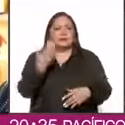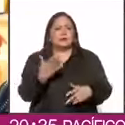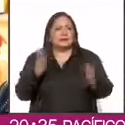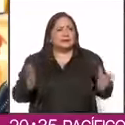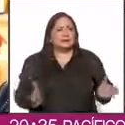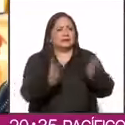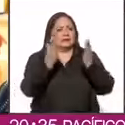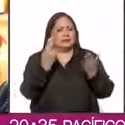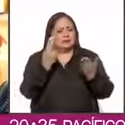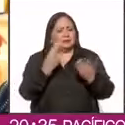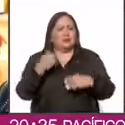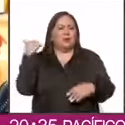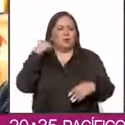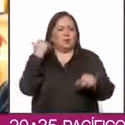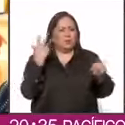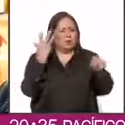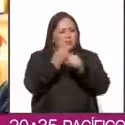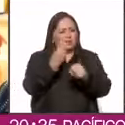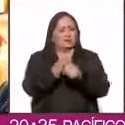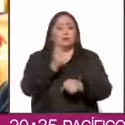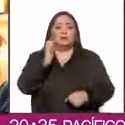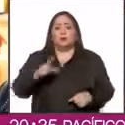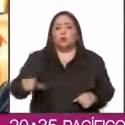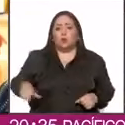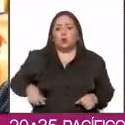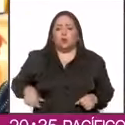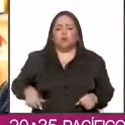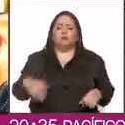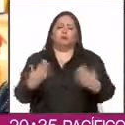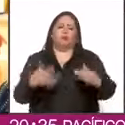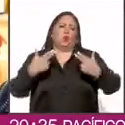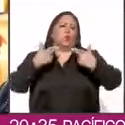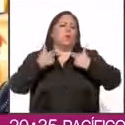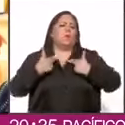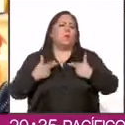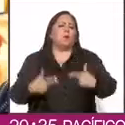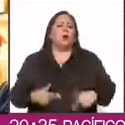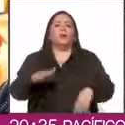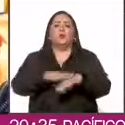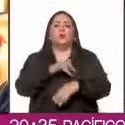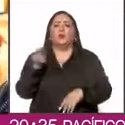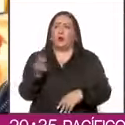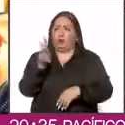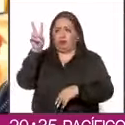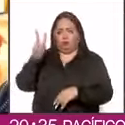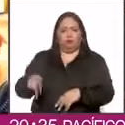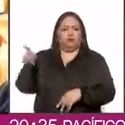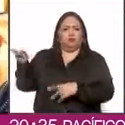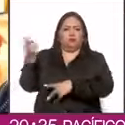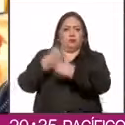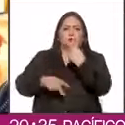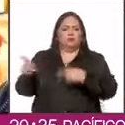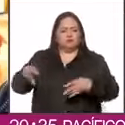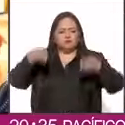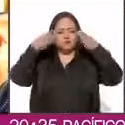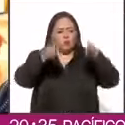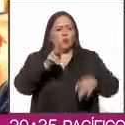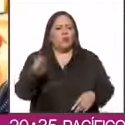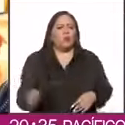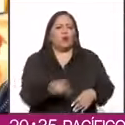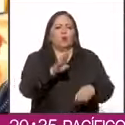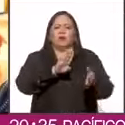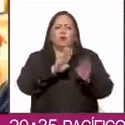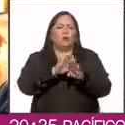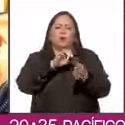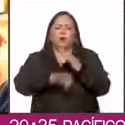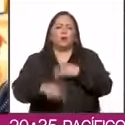a Acapulco, un gobierno humanista que del pueblo viene y al pueblo se debe, como el de